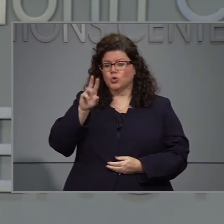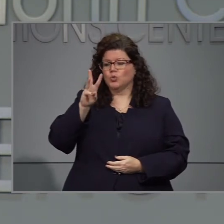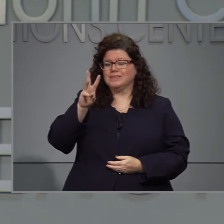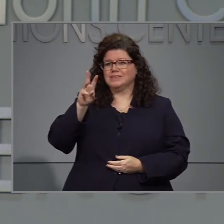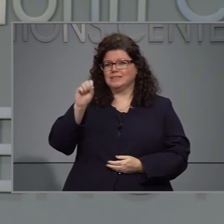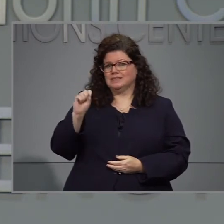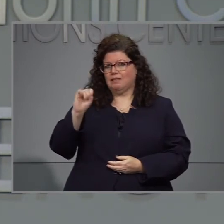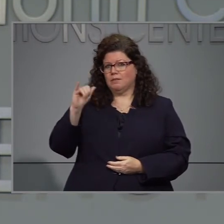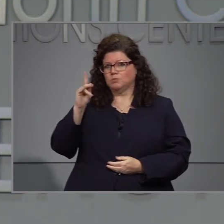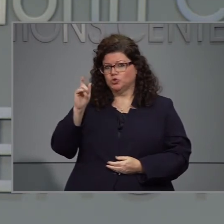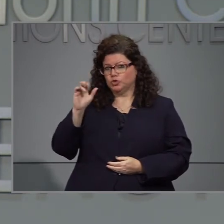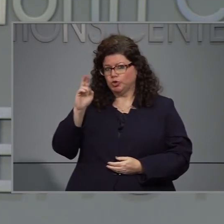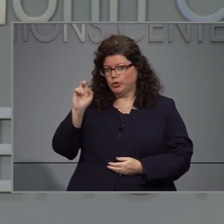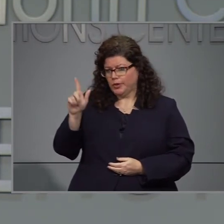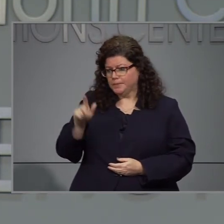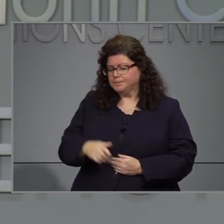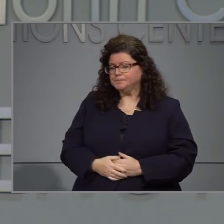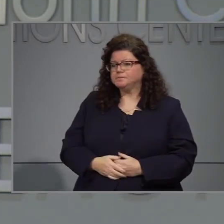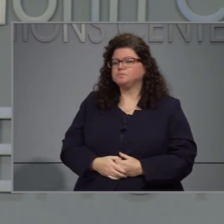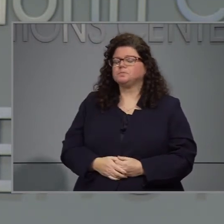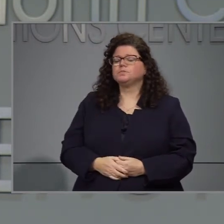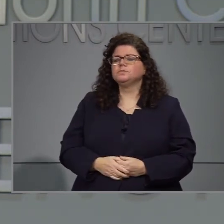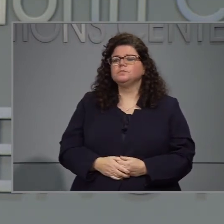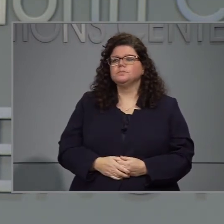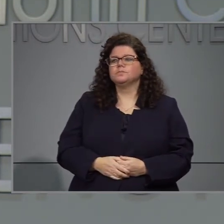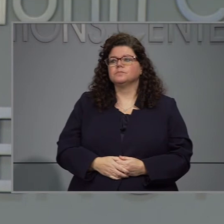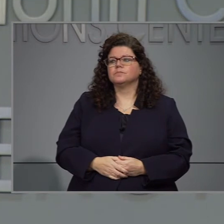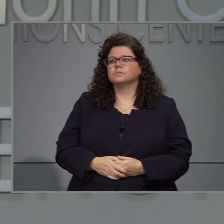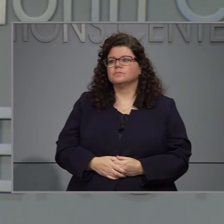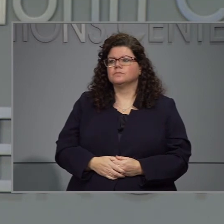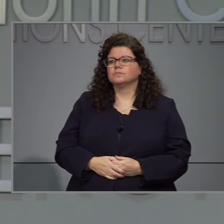Richard Craver, de Winston-Salem Journal.